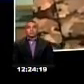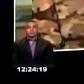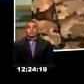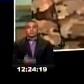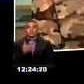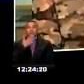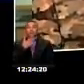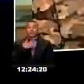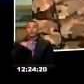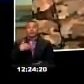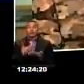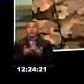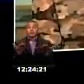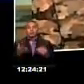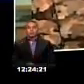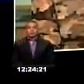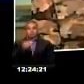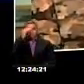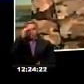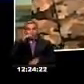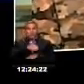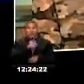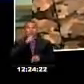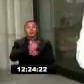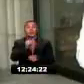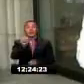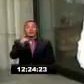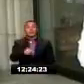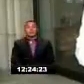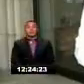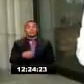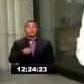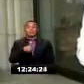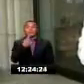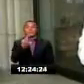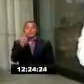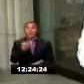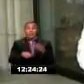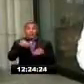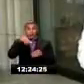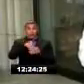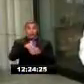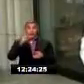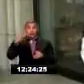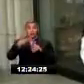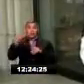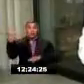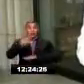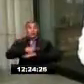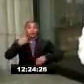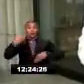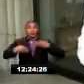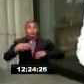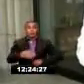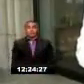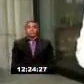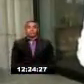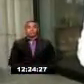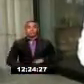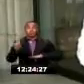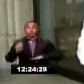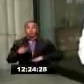¿Qué tal, Caridad y amigos televidentes? Buenas tardes, así es, te comento que aquí en este segundo día de juicio aún